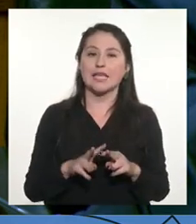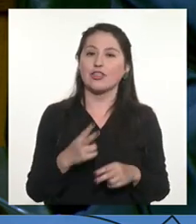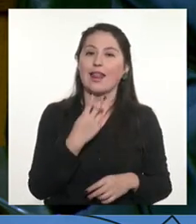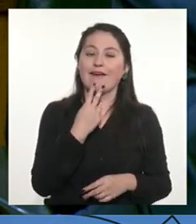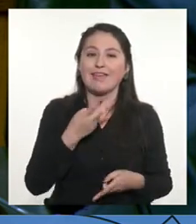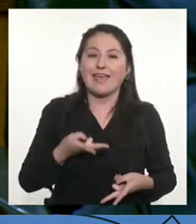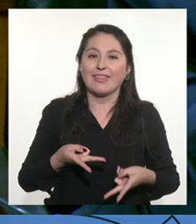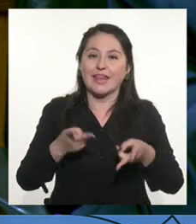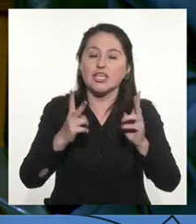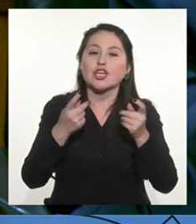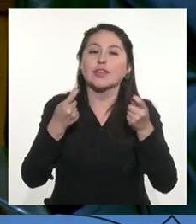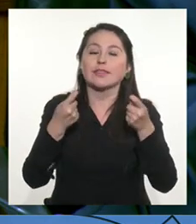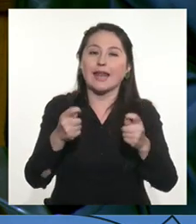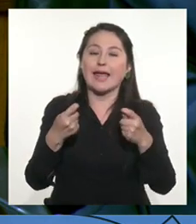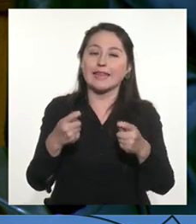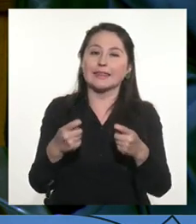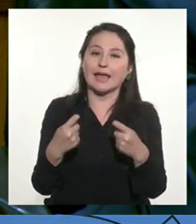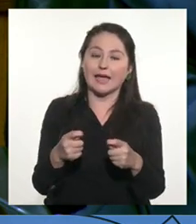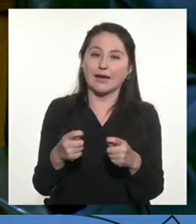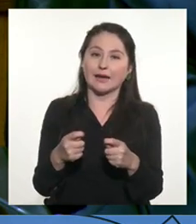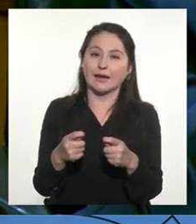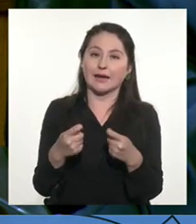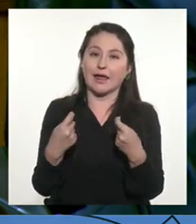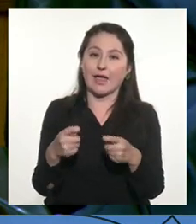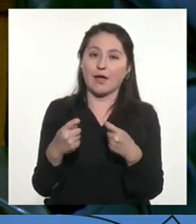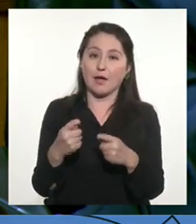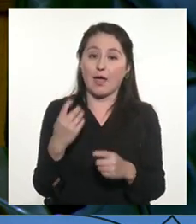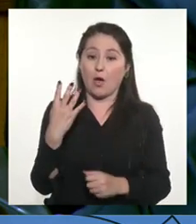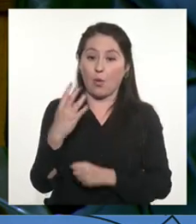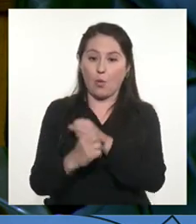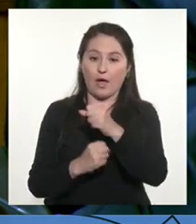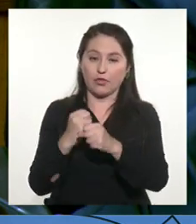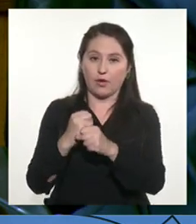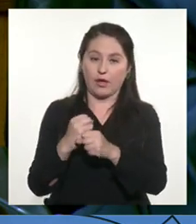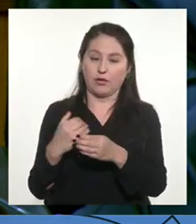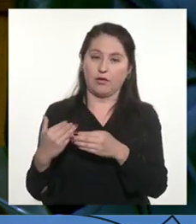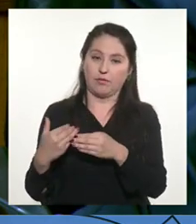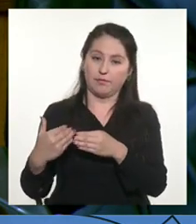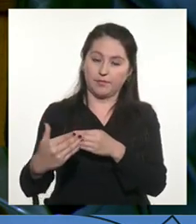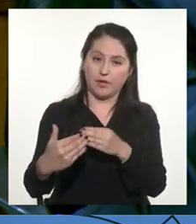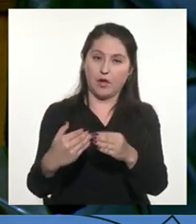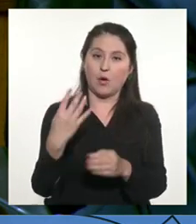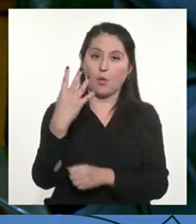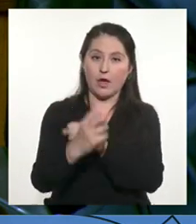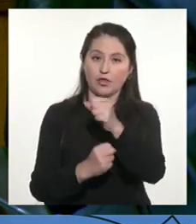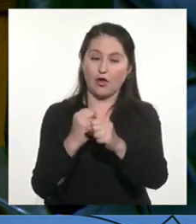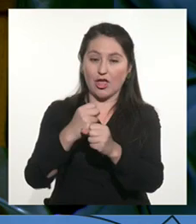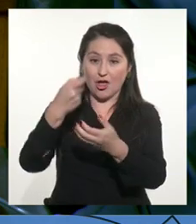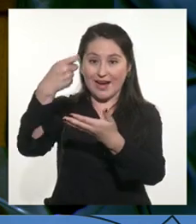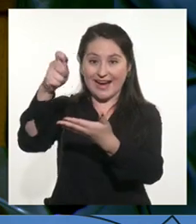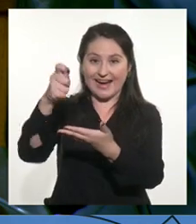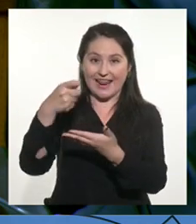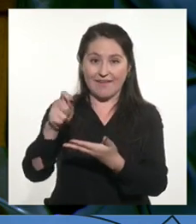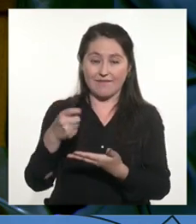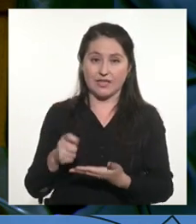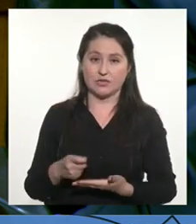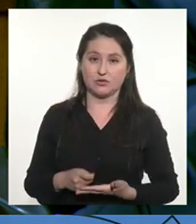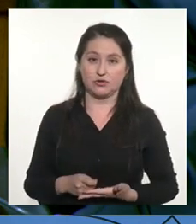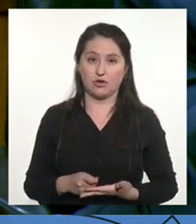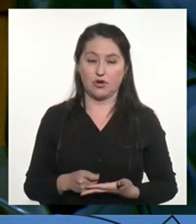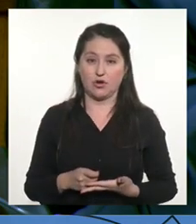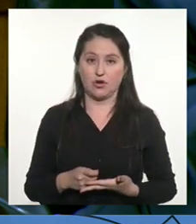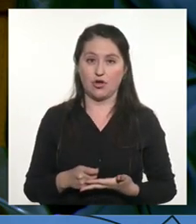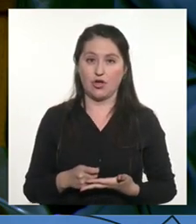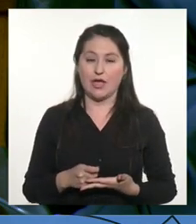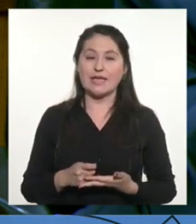tratar de que cada cuatro años no es cierto con este plan de revisión se vayan